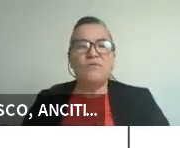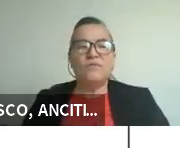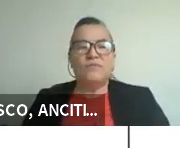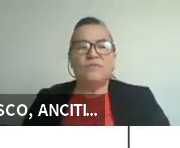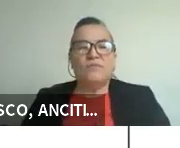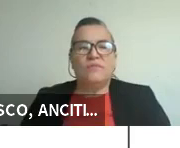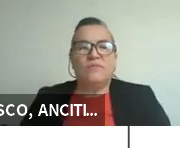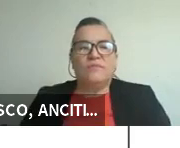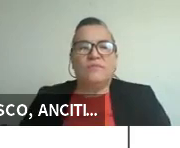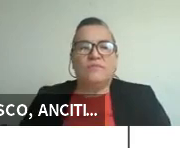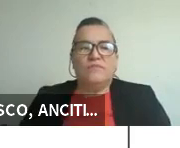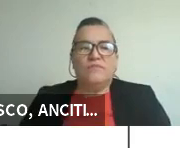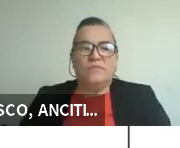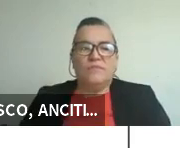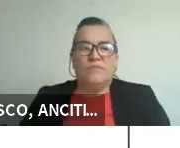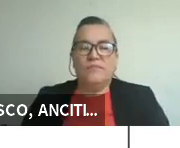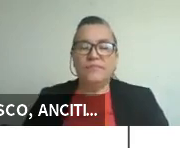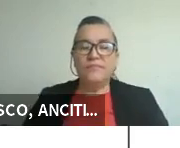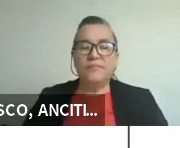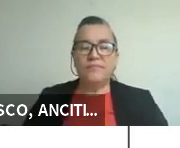nuestras unidades académicas